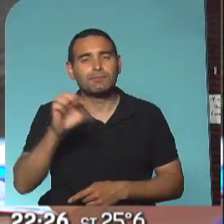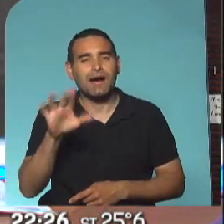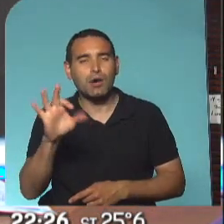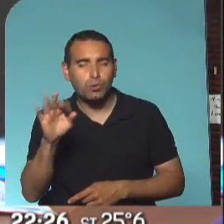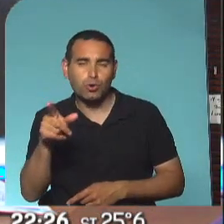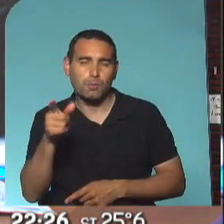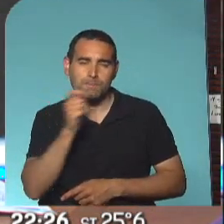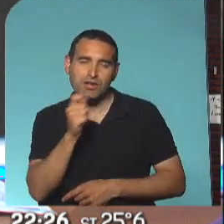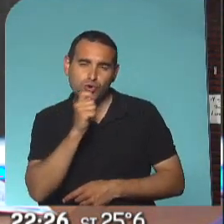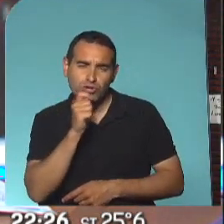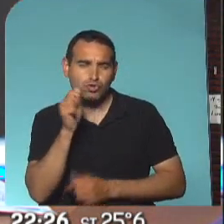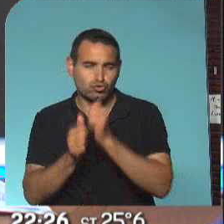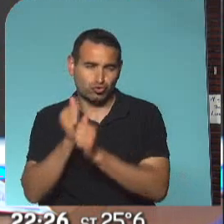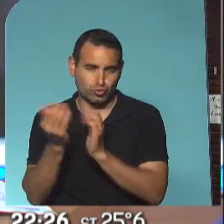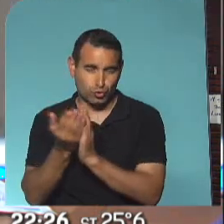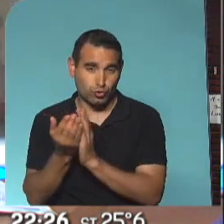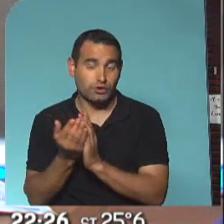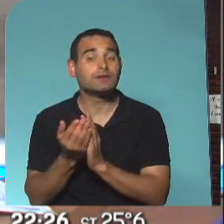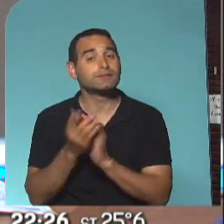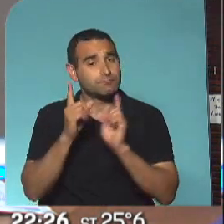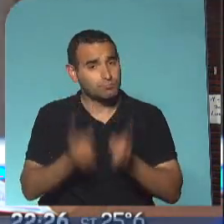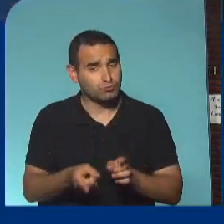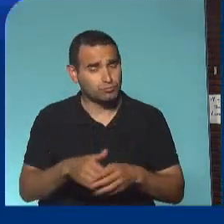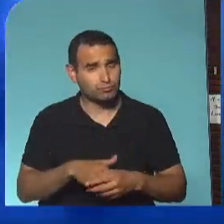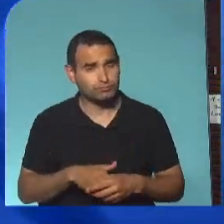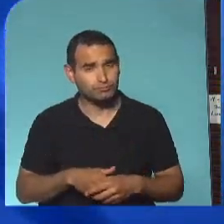Stefanoni, periodista, historiador. Y también,